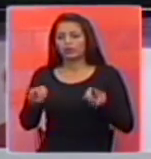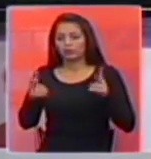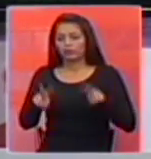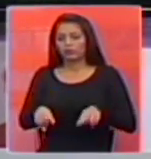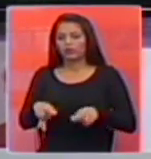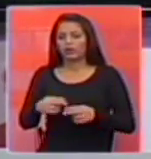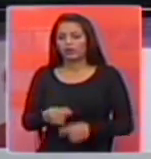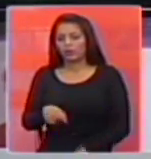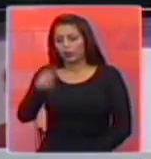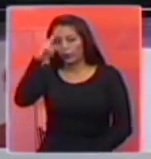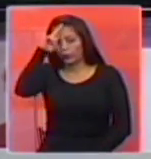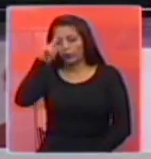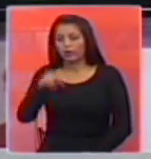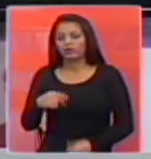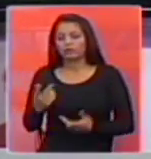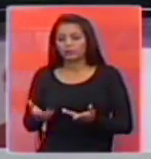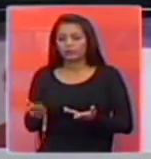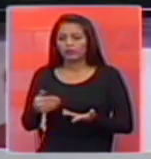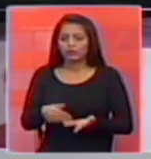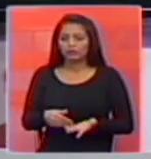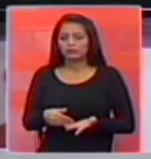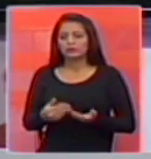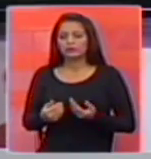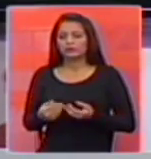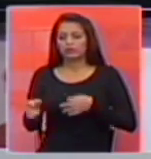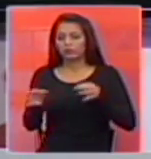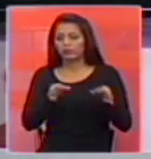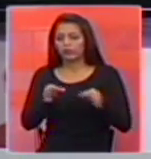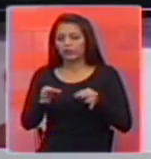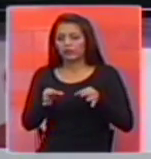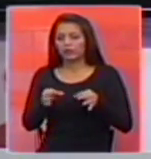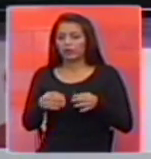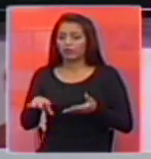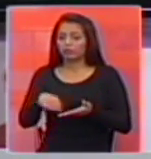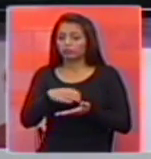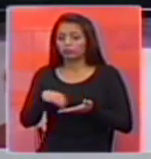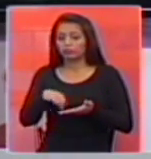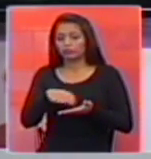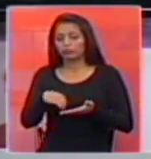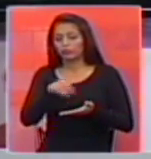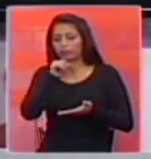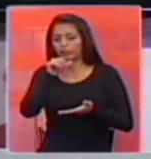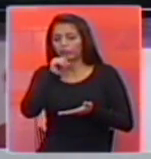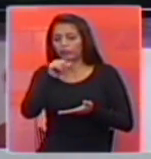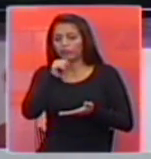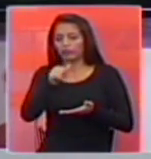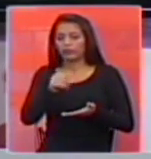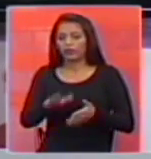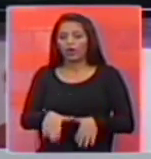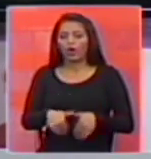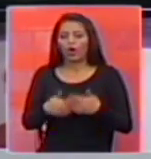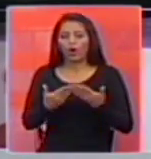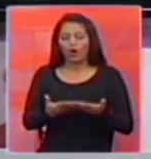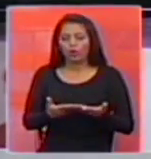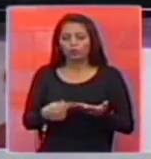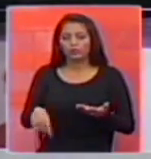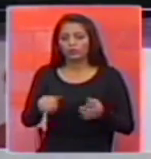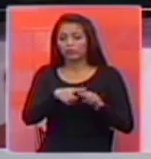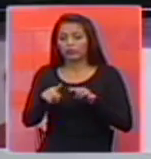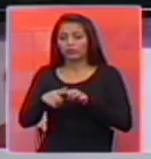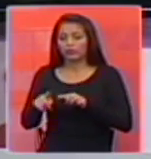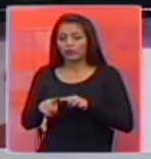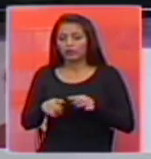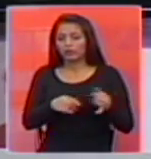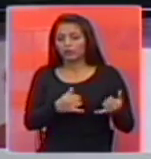Jonathan Alves aún se mantiene en tela de duda. Y por supuesto también lo de jugadores como Eli Esterilla y Mario Pineda,